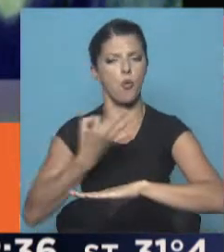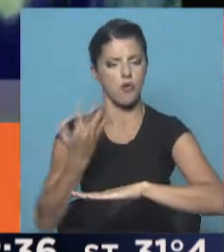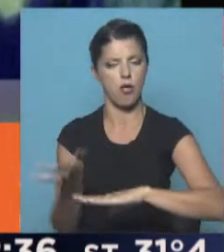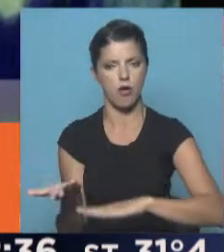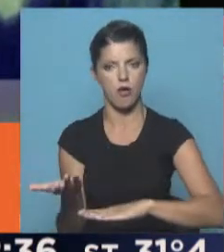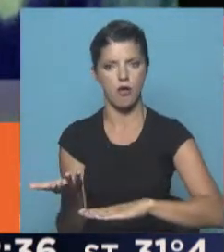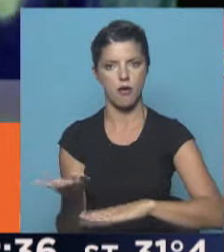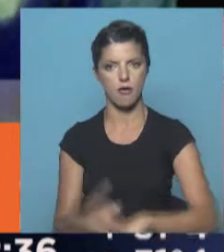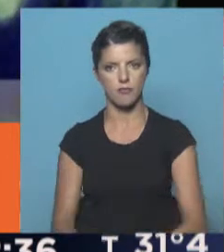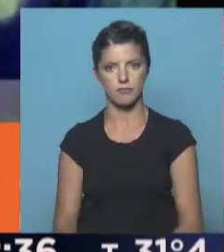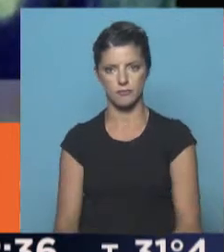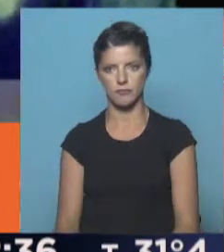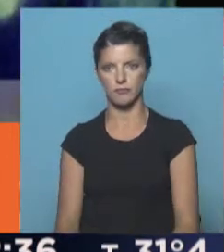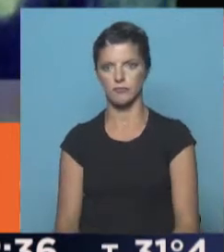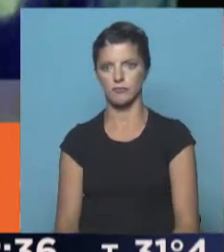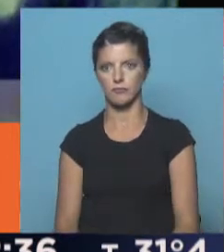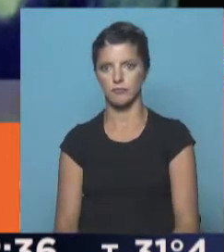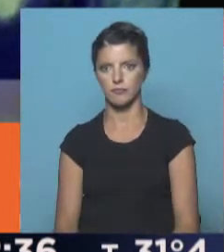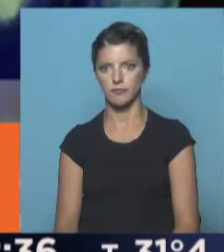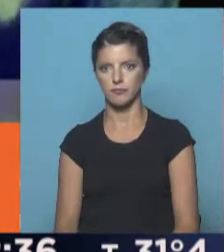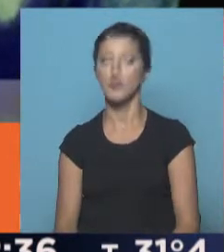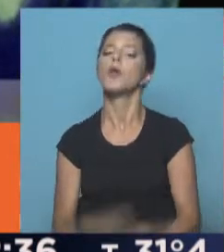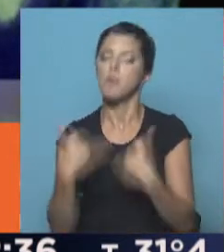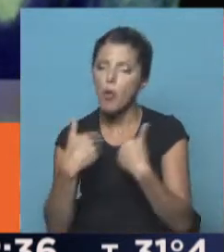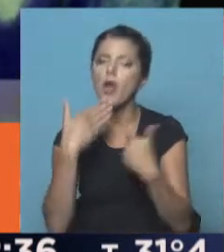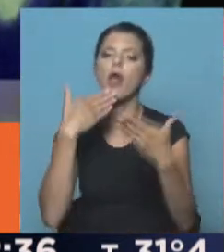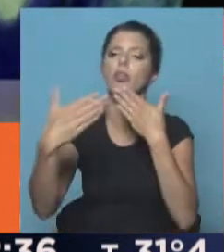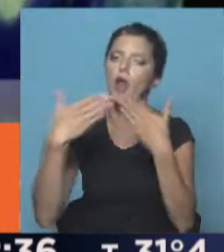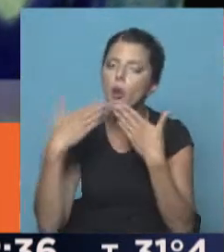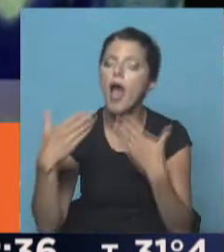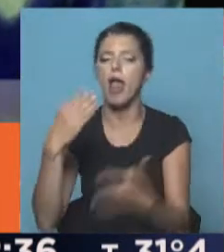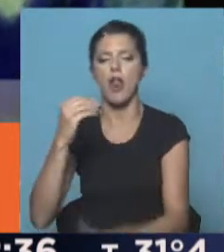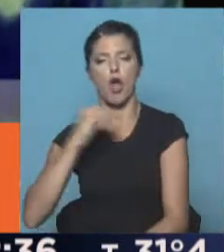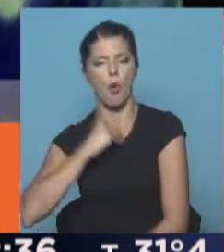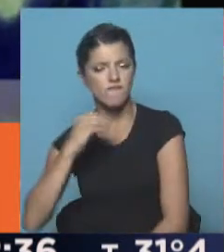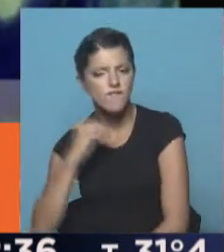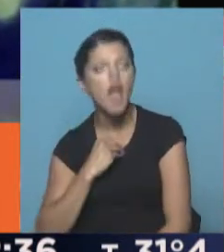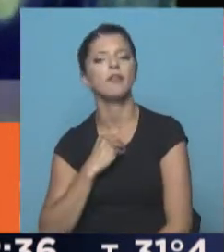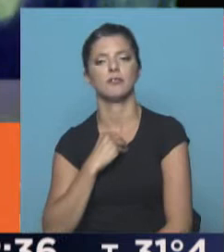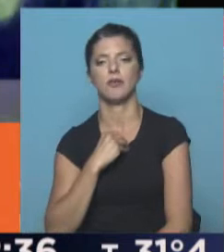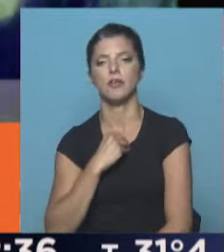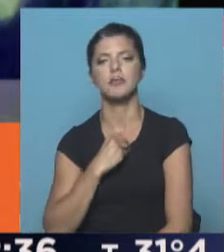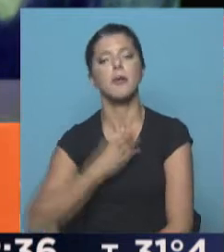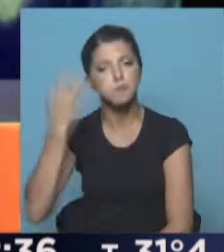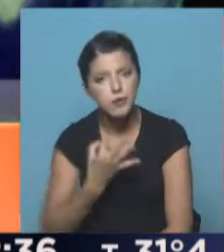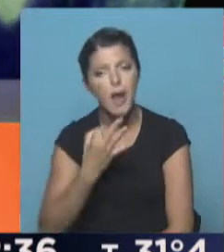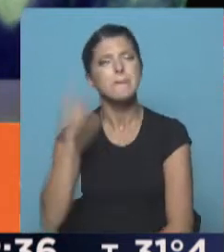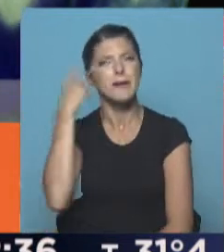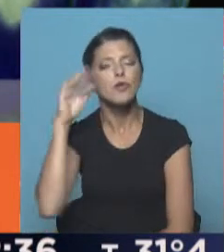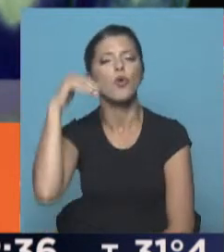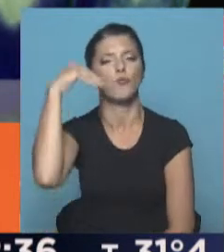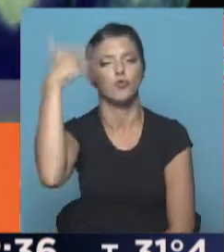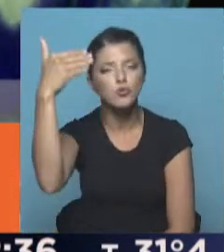que deje querer contener que dialoga que genera confianza y que le permite mirar del futuro bien